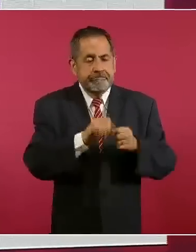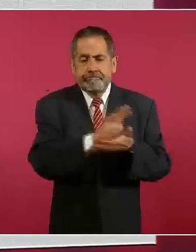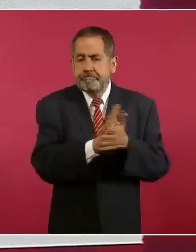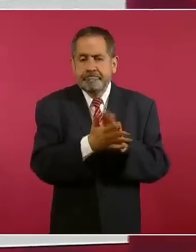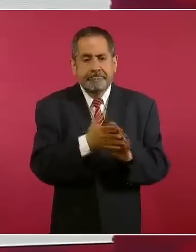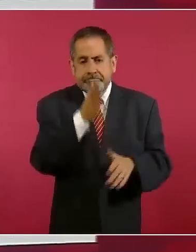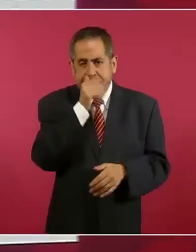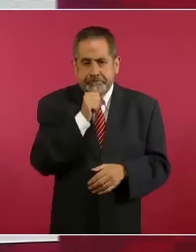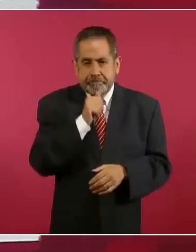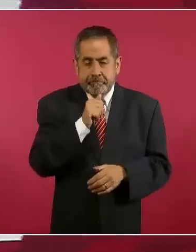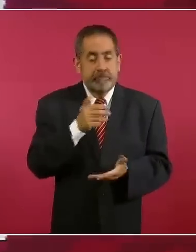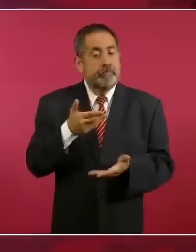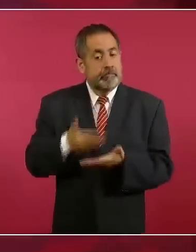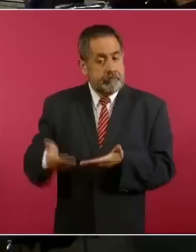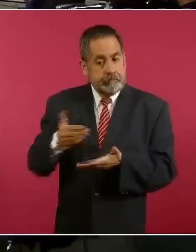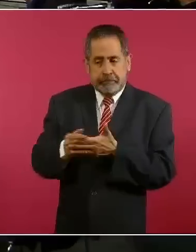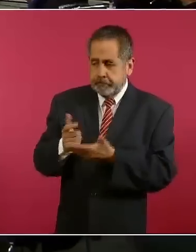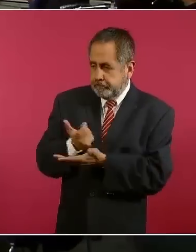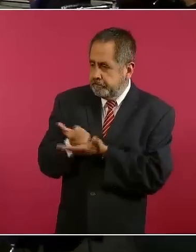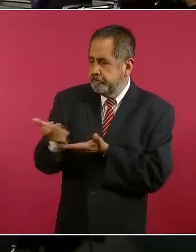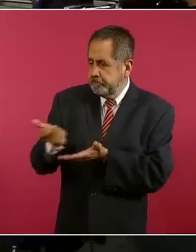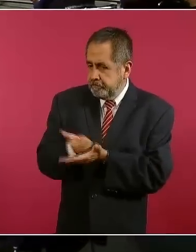Entonces, hemos aumentado